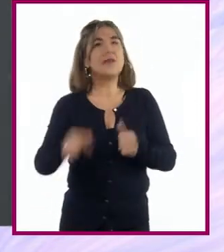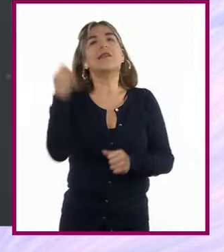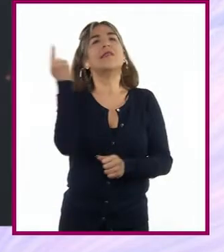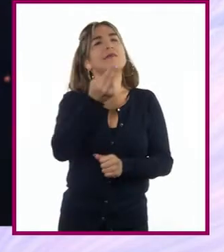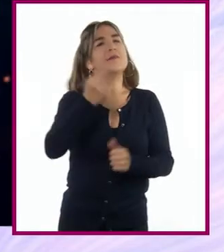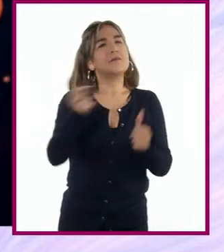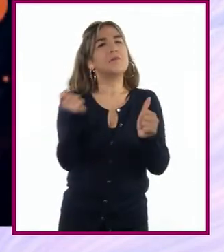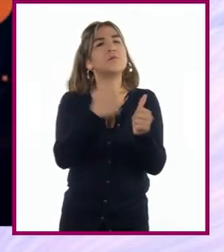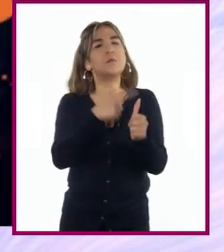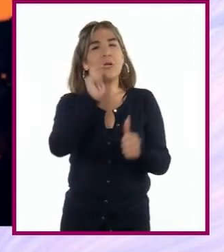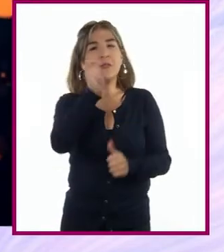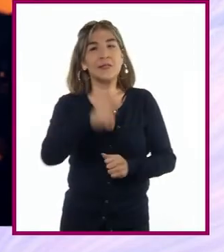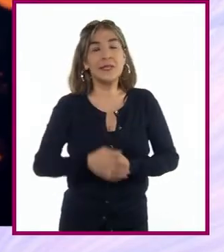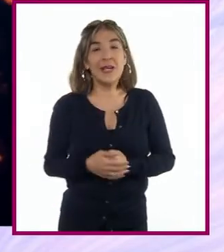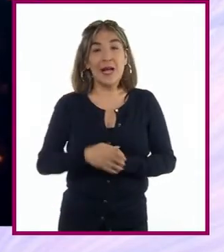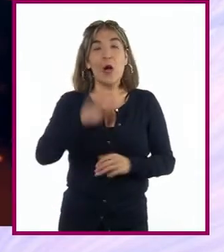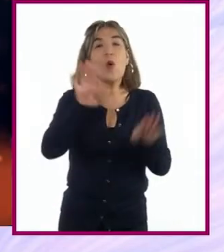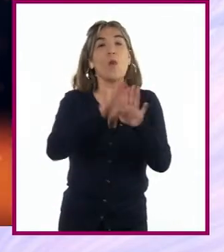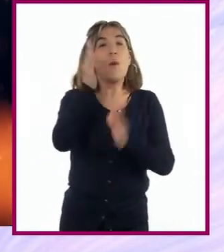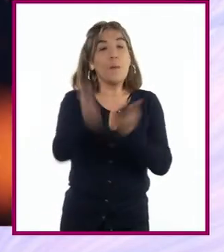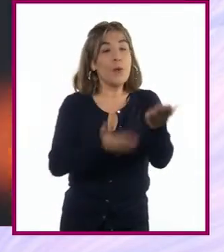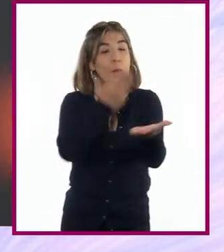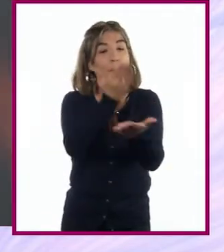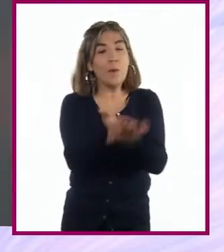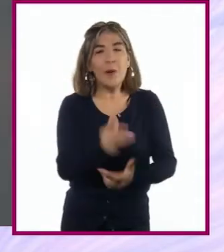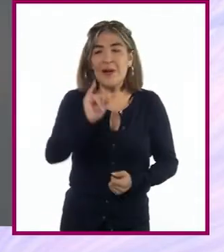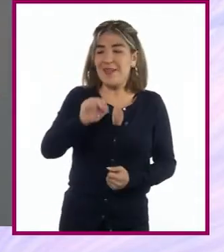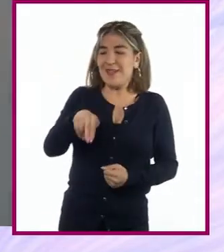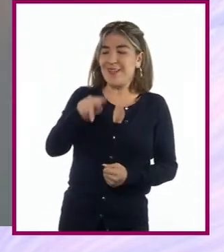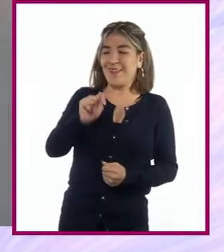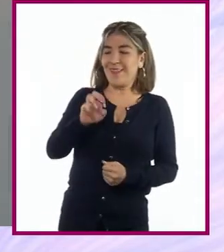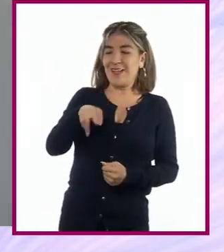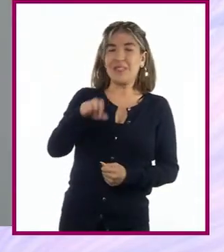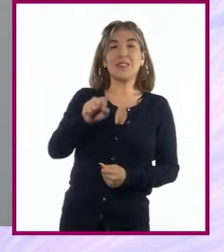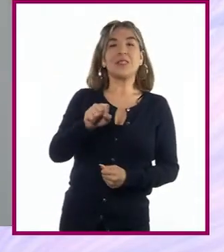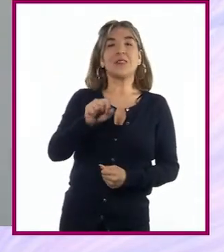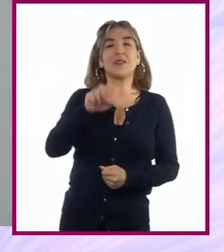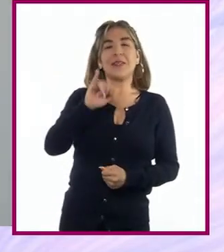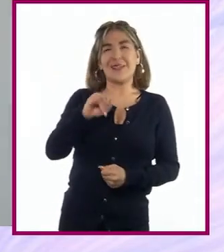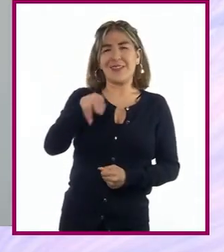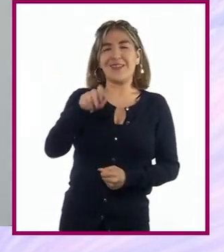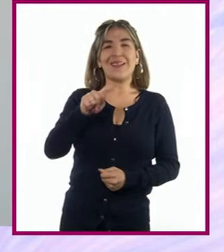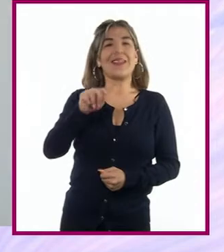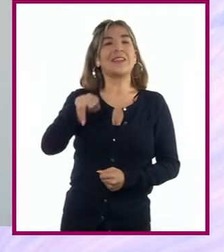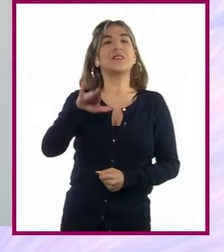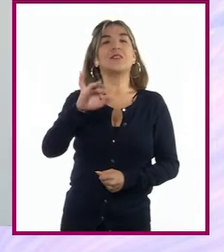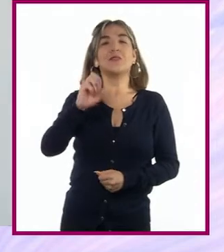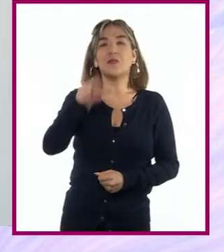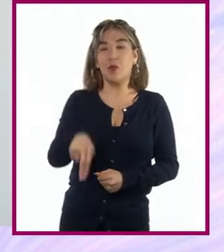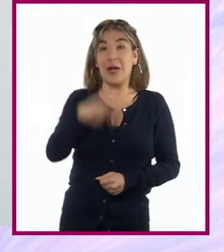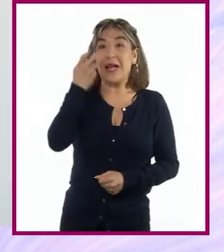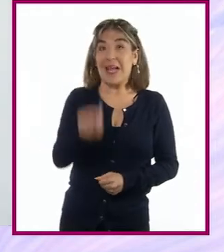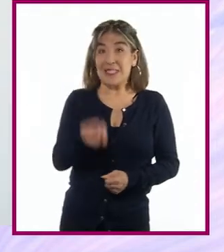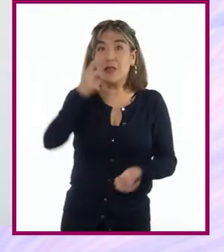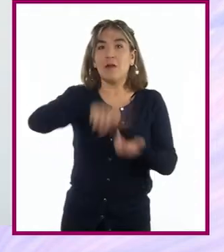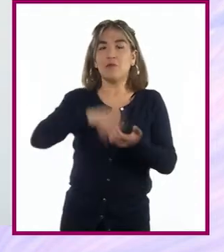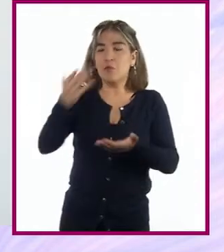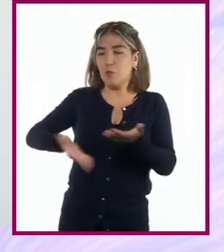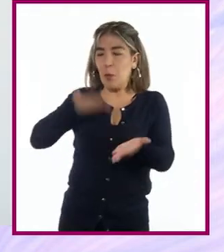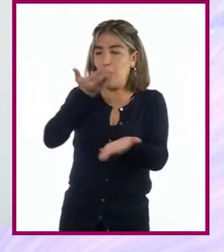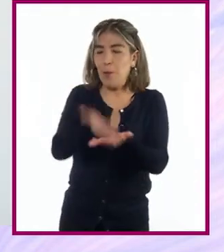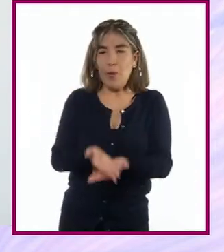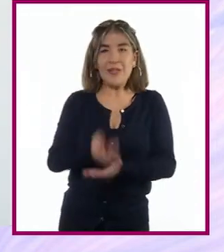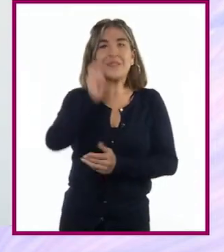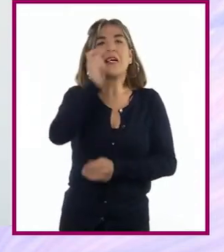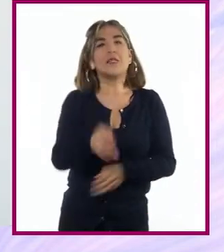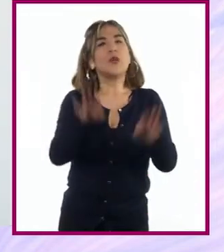necesaria esa intención artística previa. Sin embargo, esa intención no es inmutable, ya que